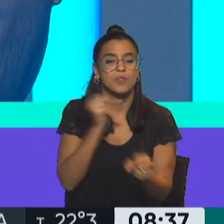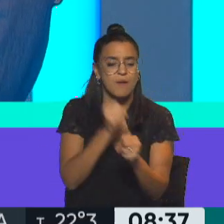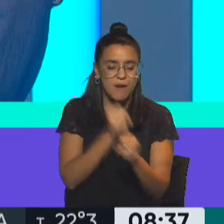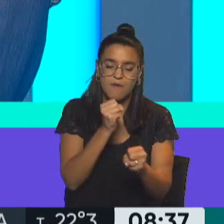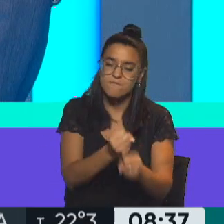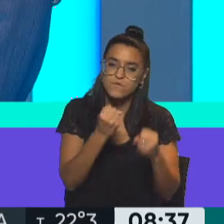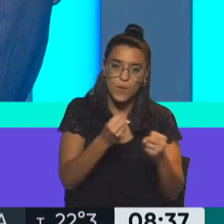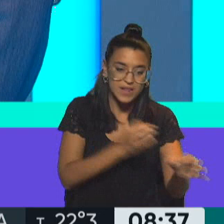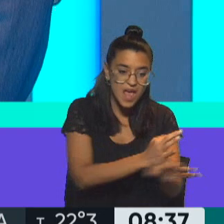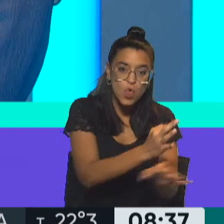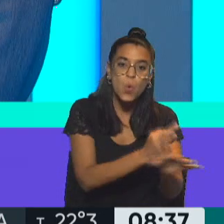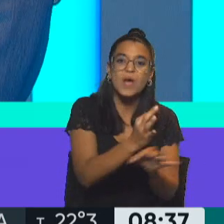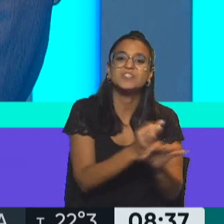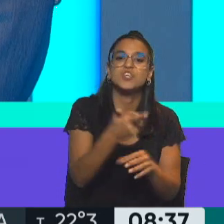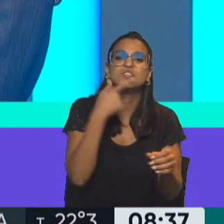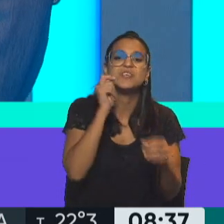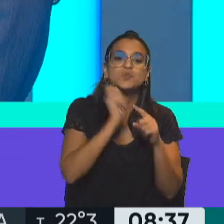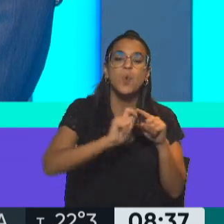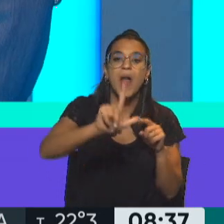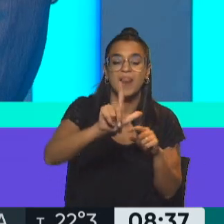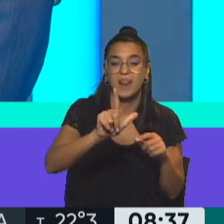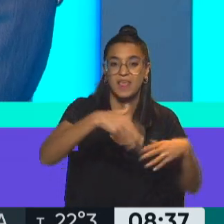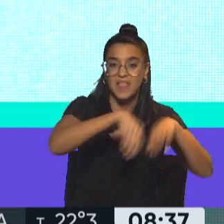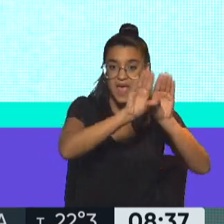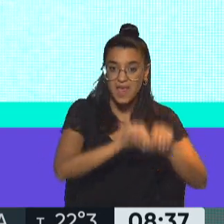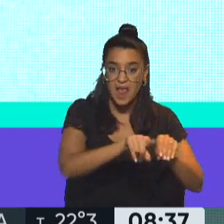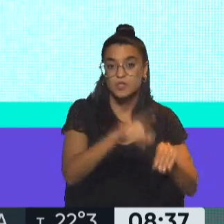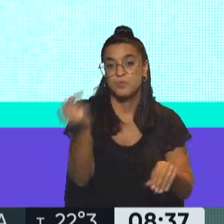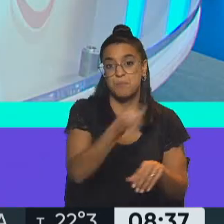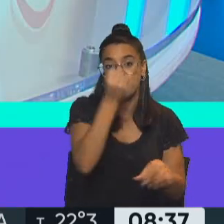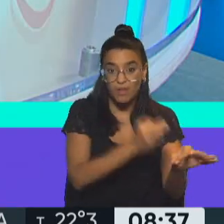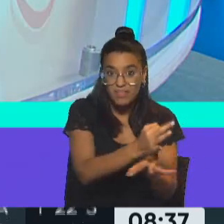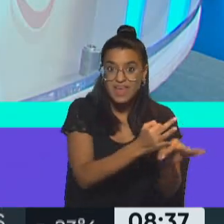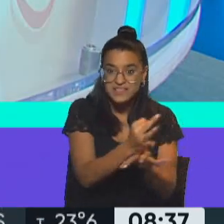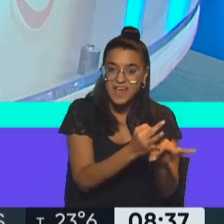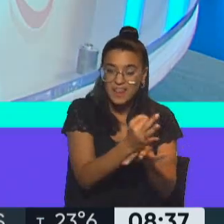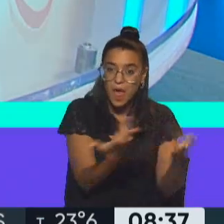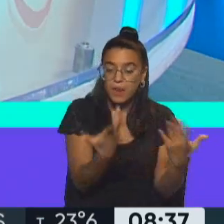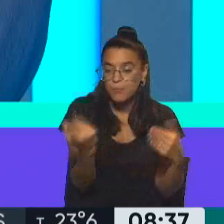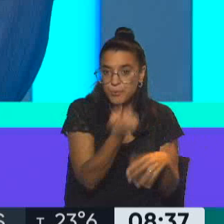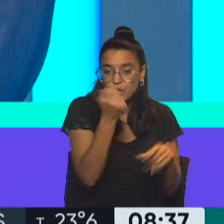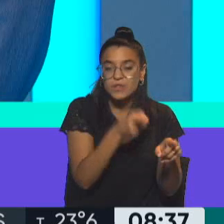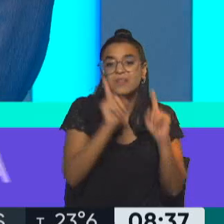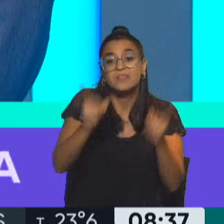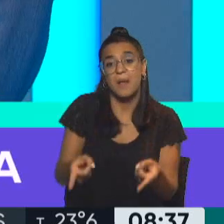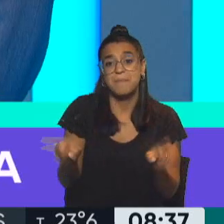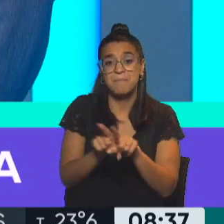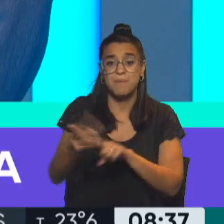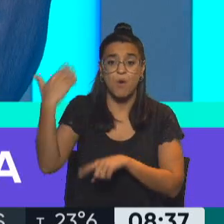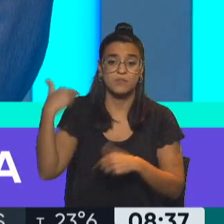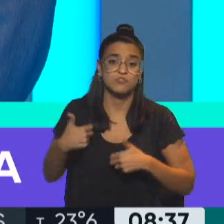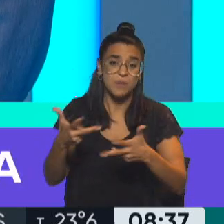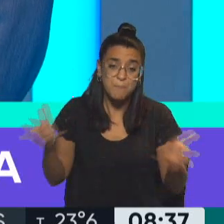fuertemente en la educación sexual integral es un componente fundamental de un deporte es clave no exacto y también como decía recién